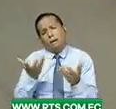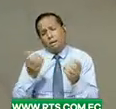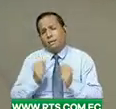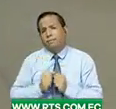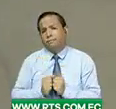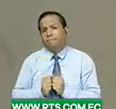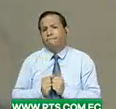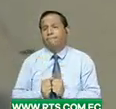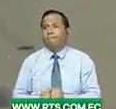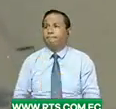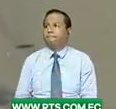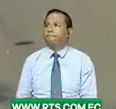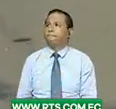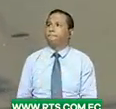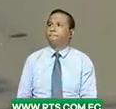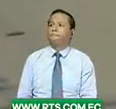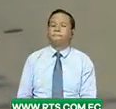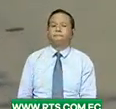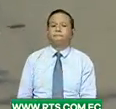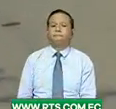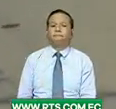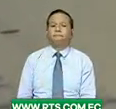Informó José Morales.